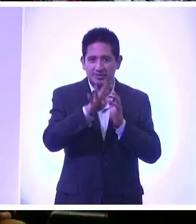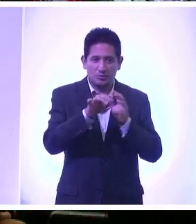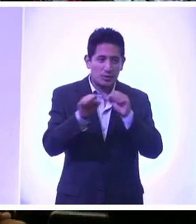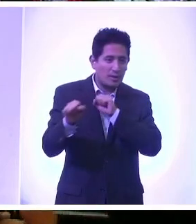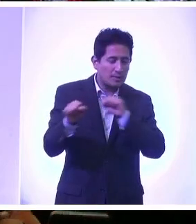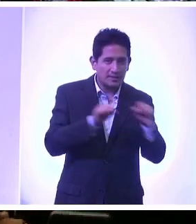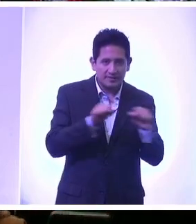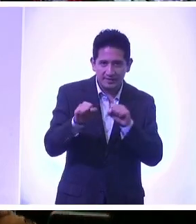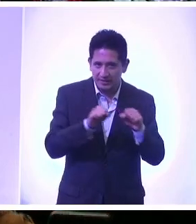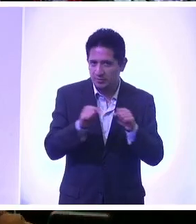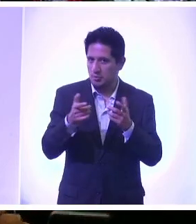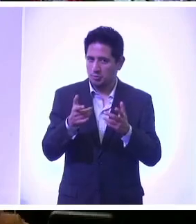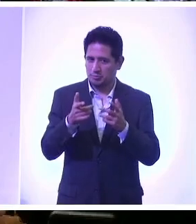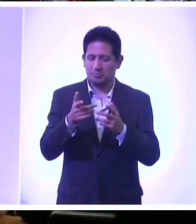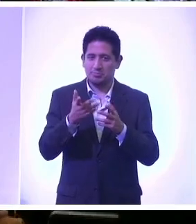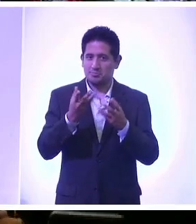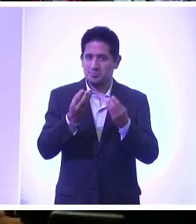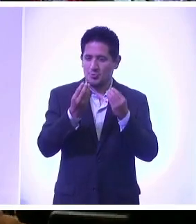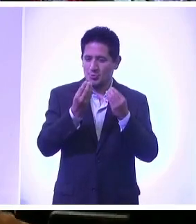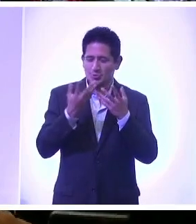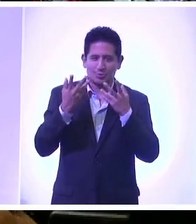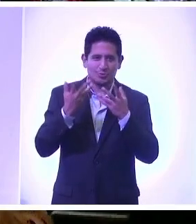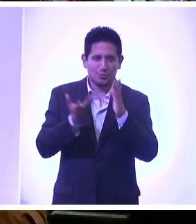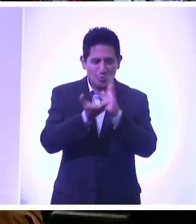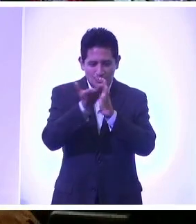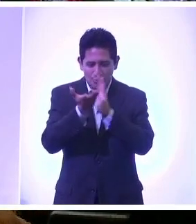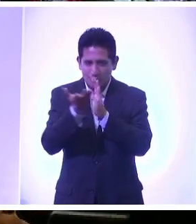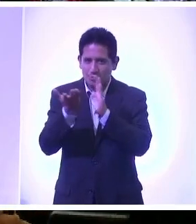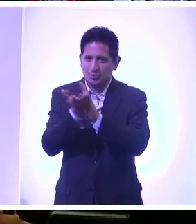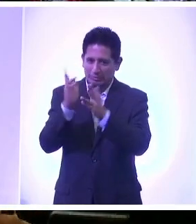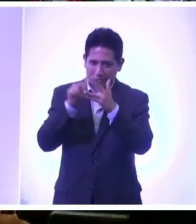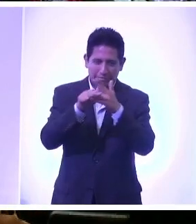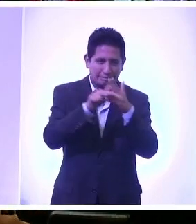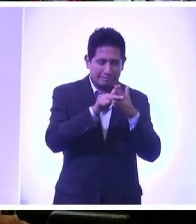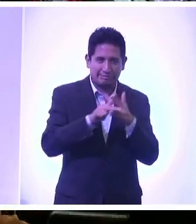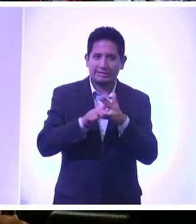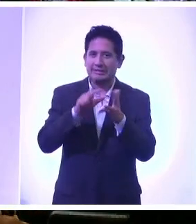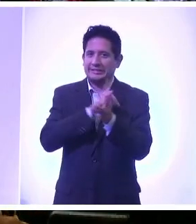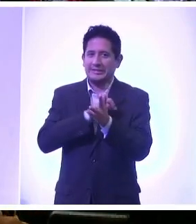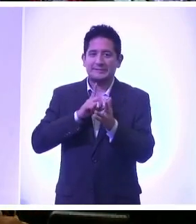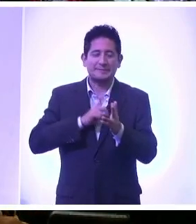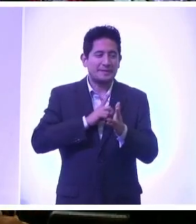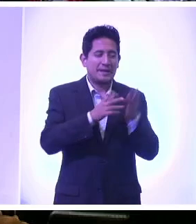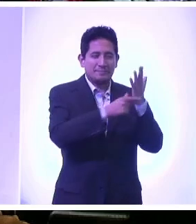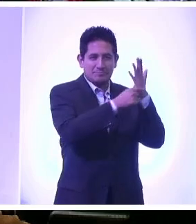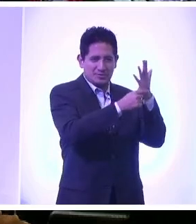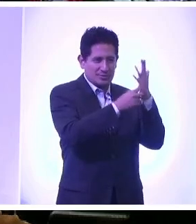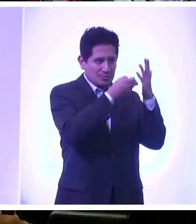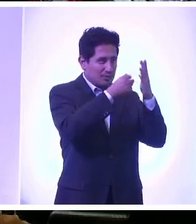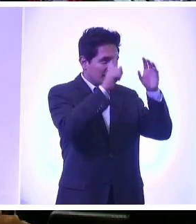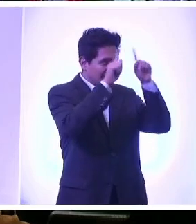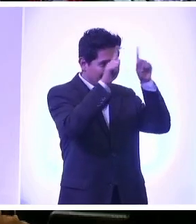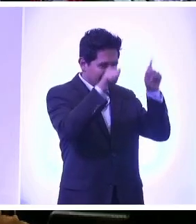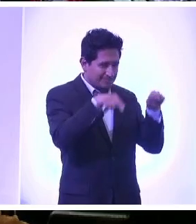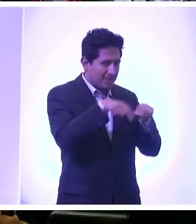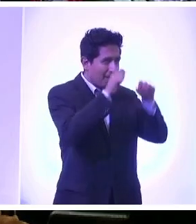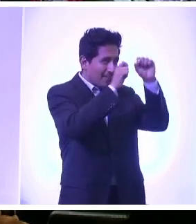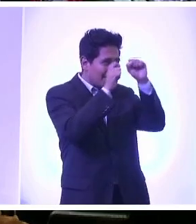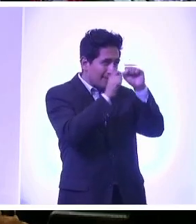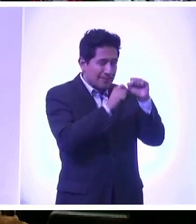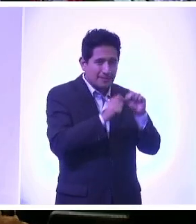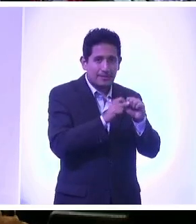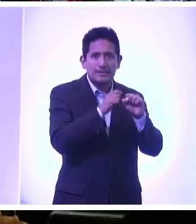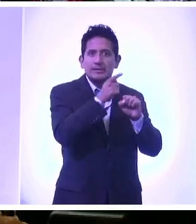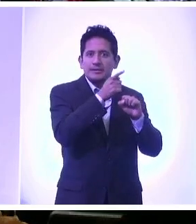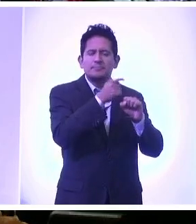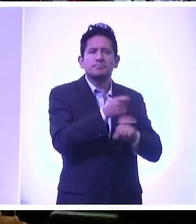quizás esta pequeña regla para para el gremio de constructores fue la primera vez que se identificó un reglamento para las empresas o